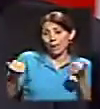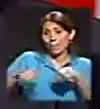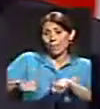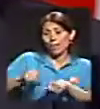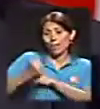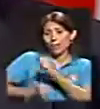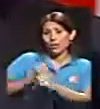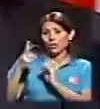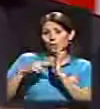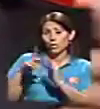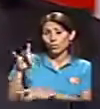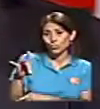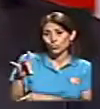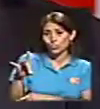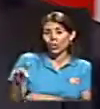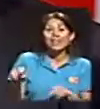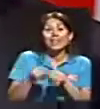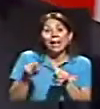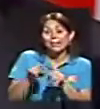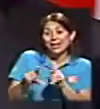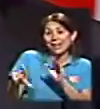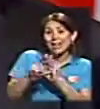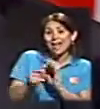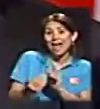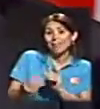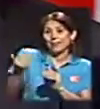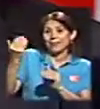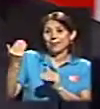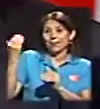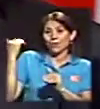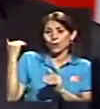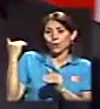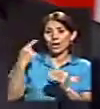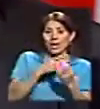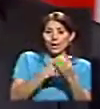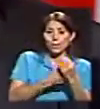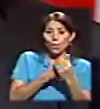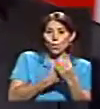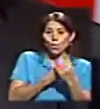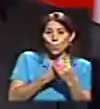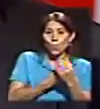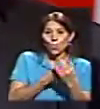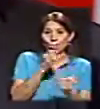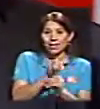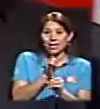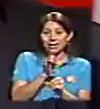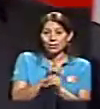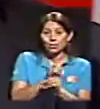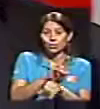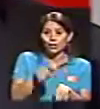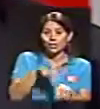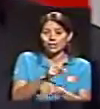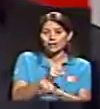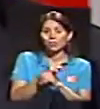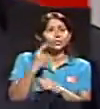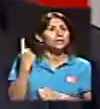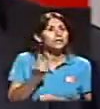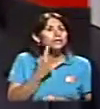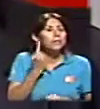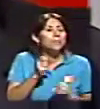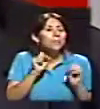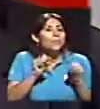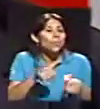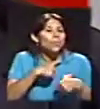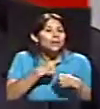2008 e incluso la ley anterior, en monopolio, el instituto tuvo siempre posibilidad de hacer operaciones de